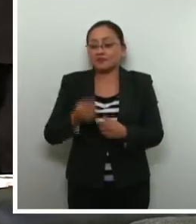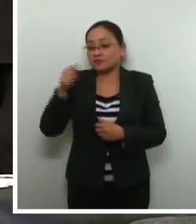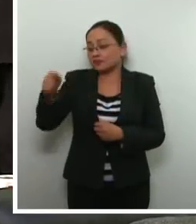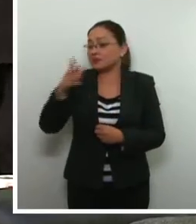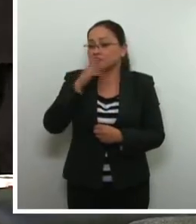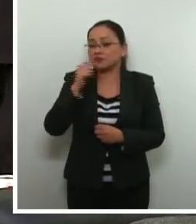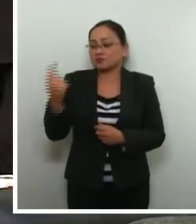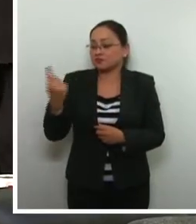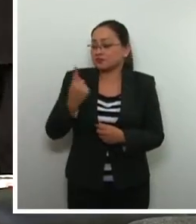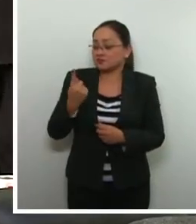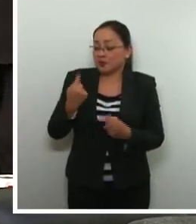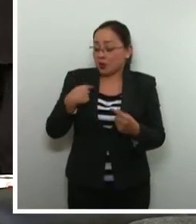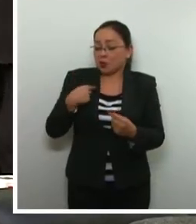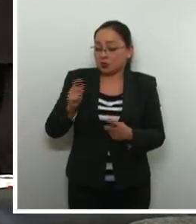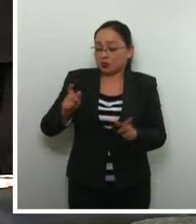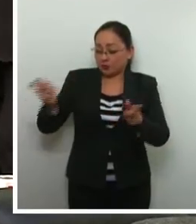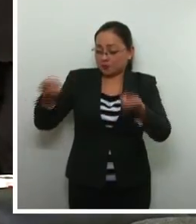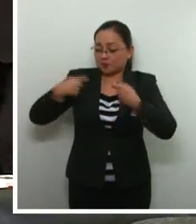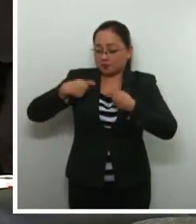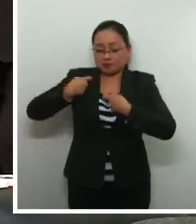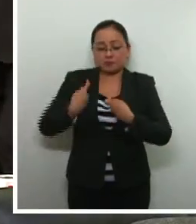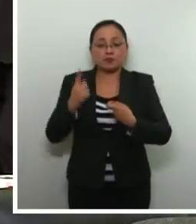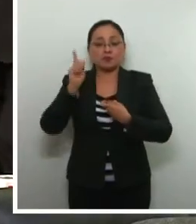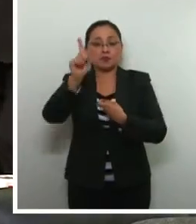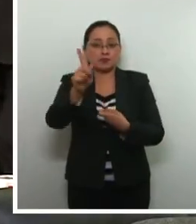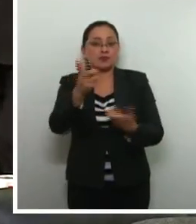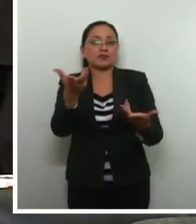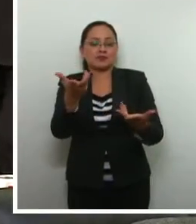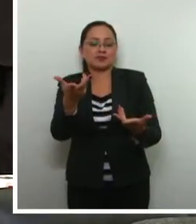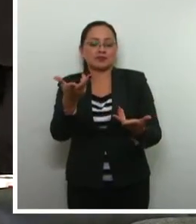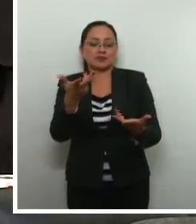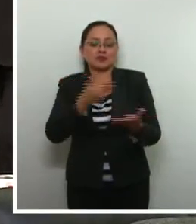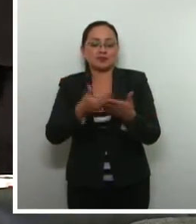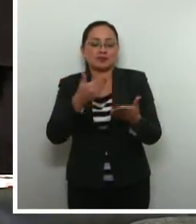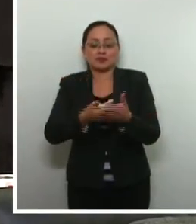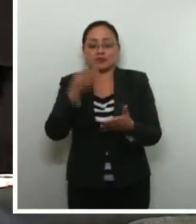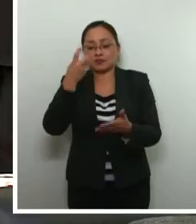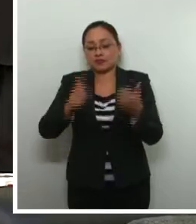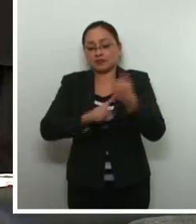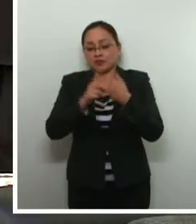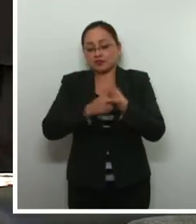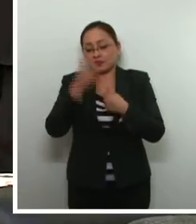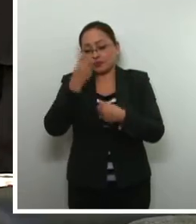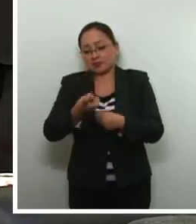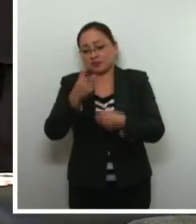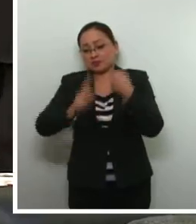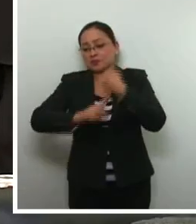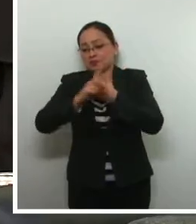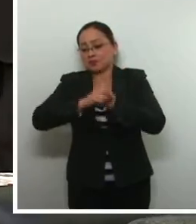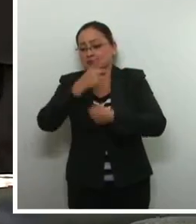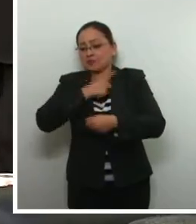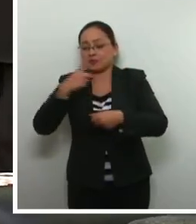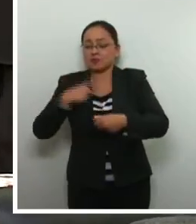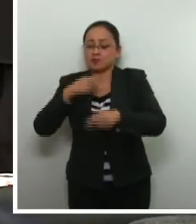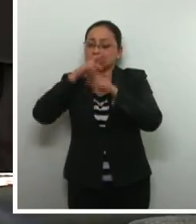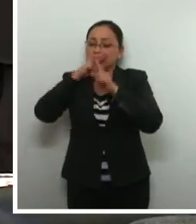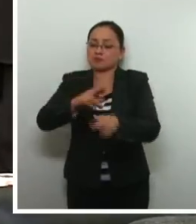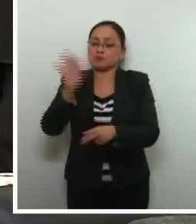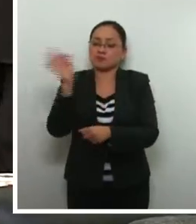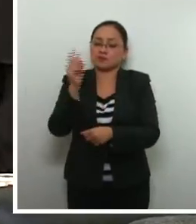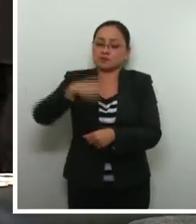pudo habernos dado la palabra. Aquí el problema de fondo es que tenemos que subsanar este inconveniente, porque alguien podría